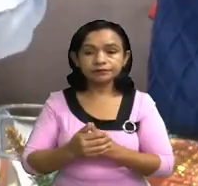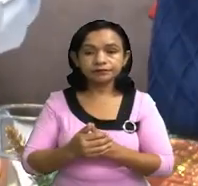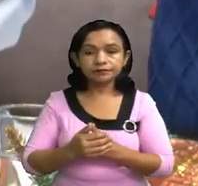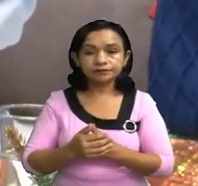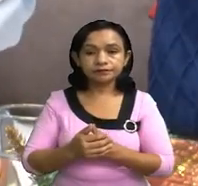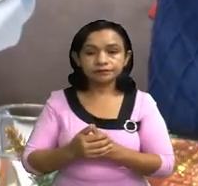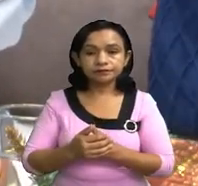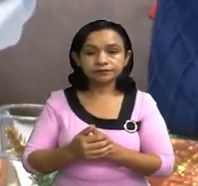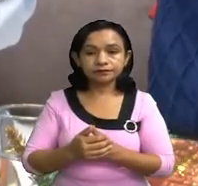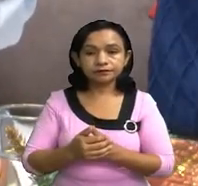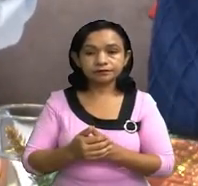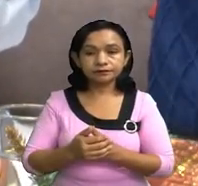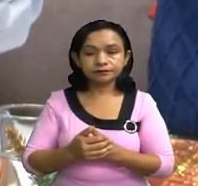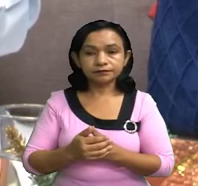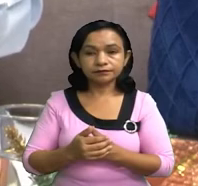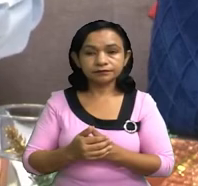así,